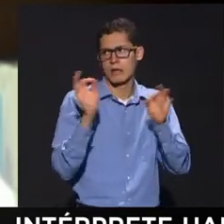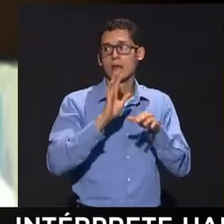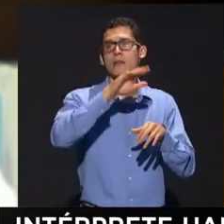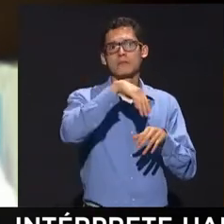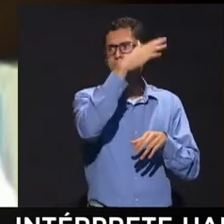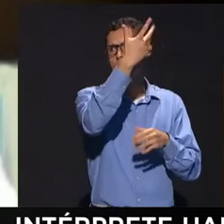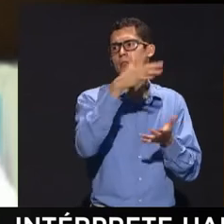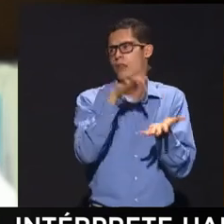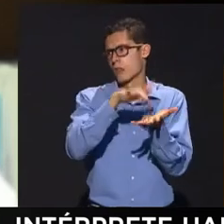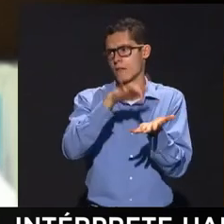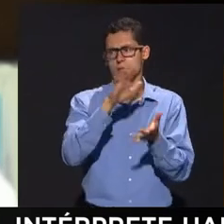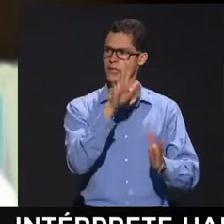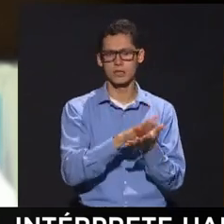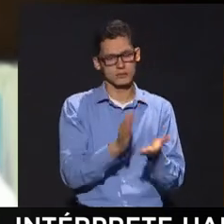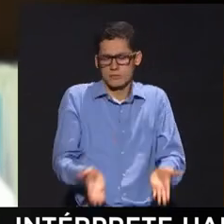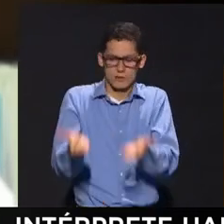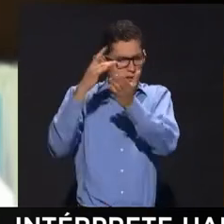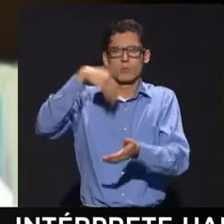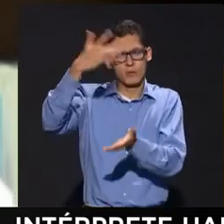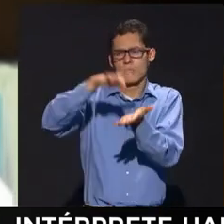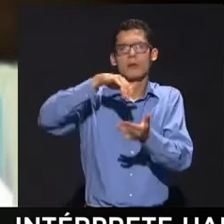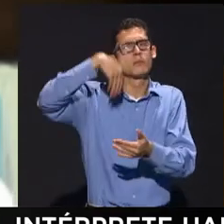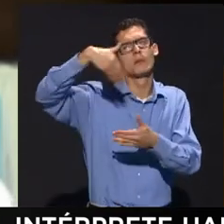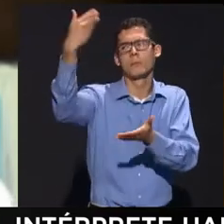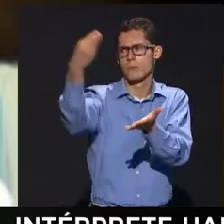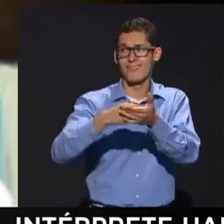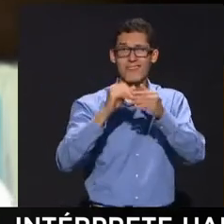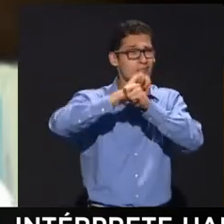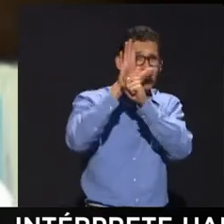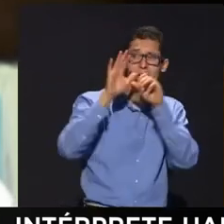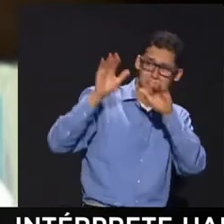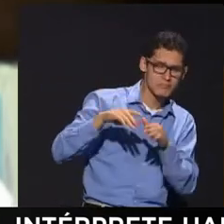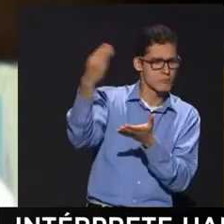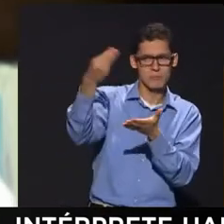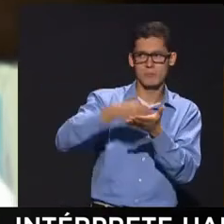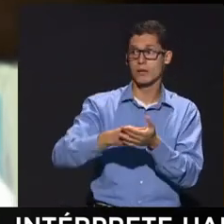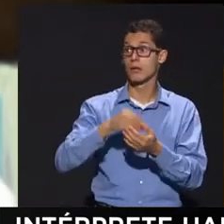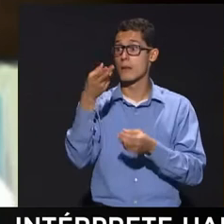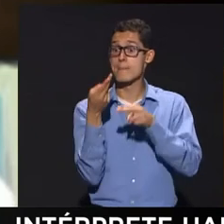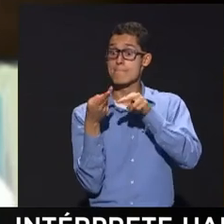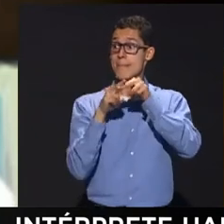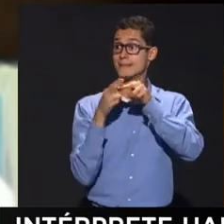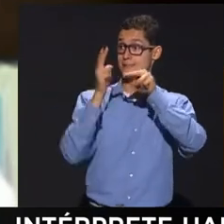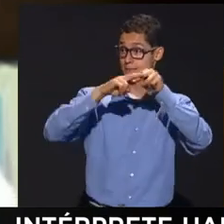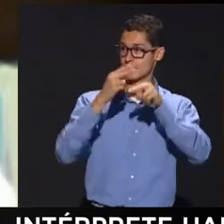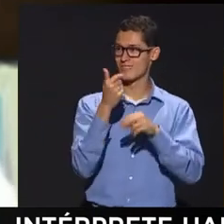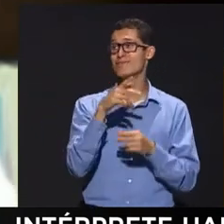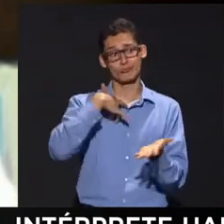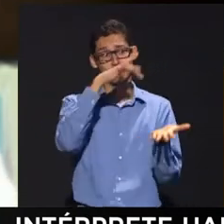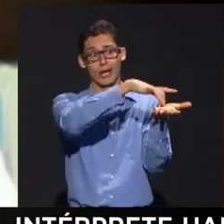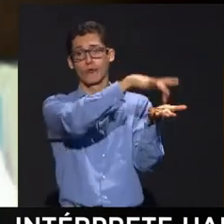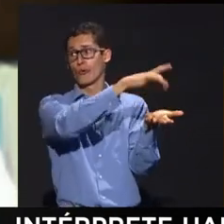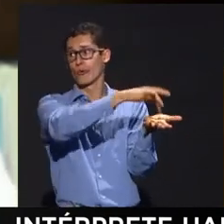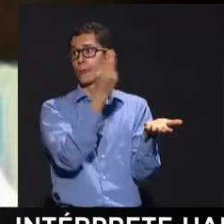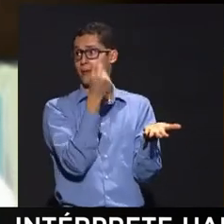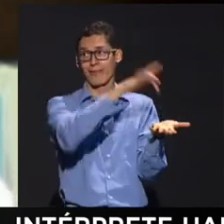las recargas que hacen. La segunda acción es que todo lo que son intereses de mora